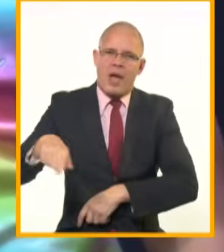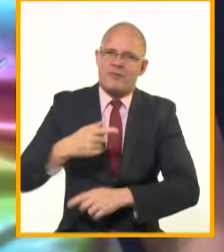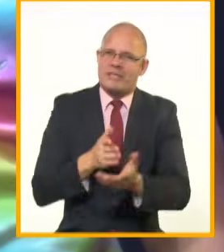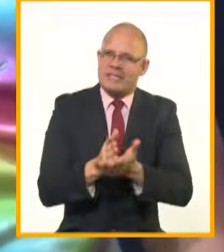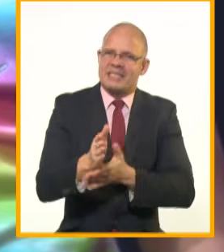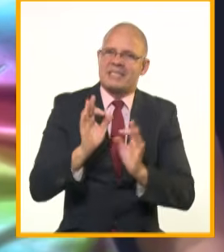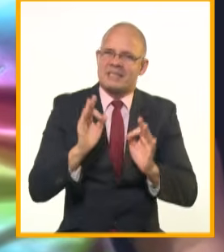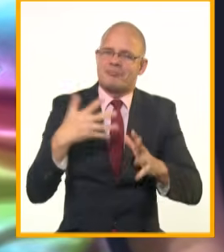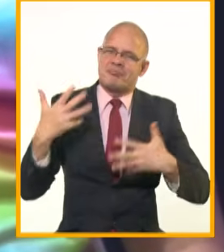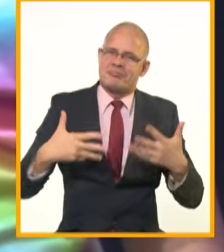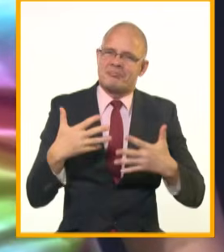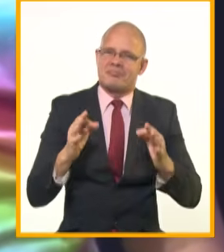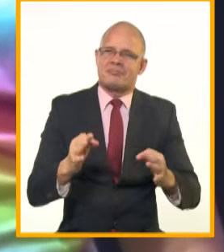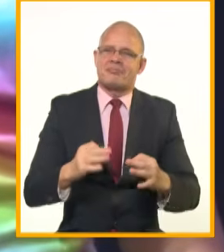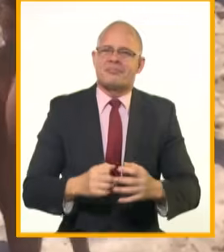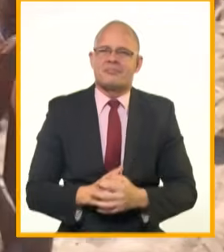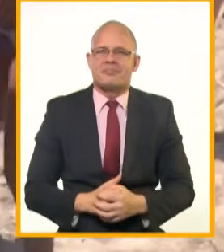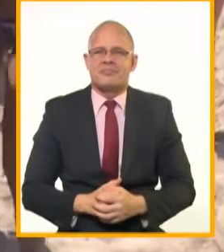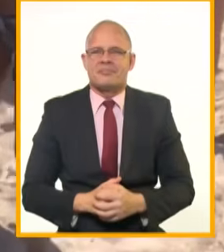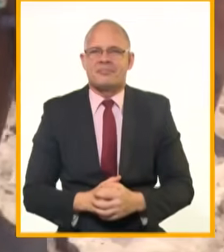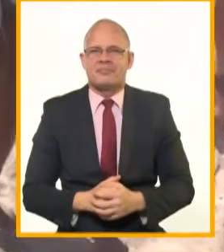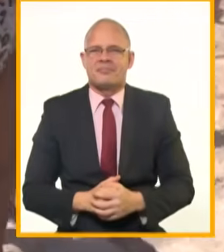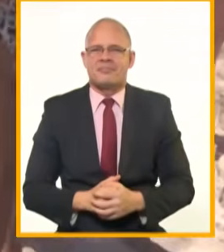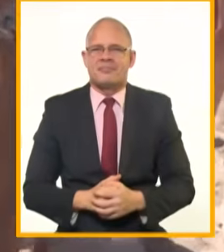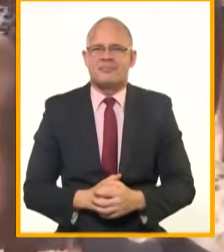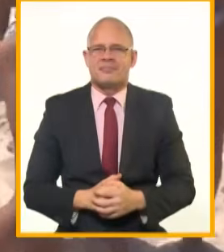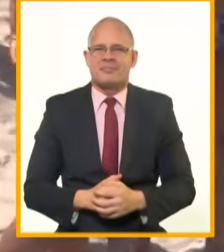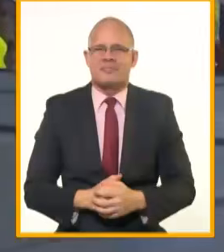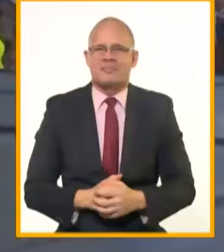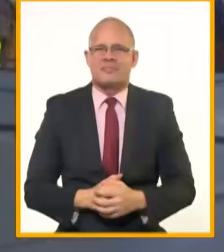acervo. Jency Rivera para la Mesa Redonda.